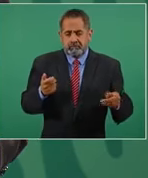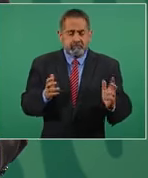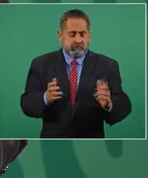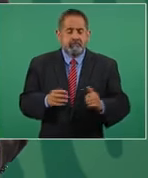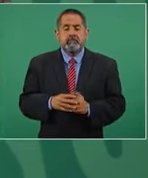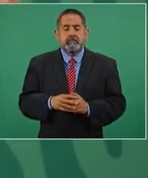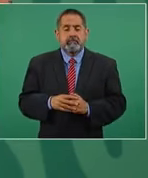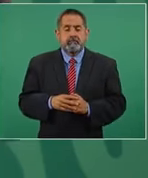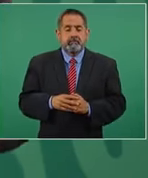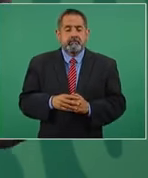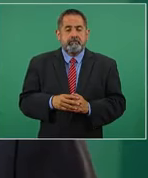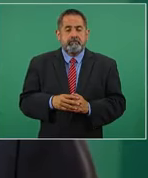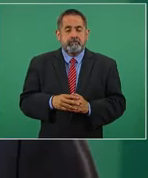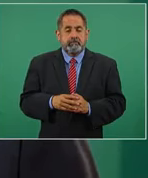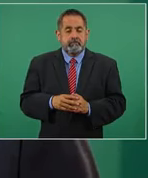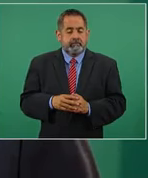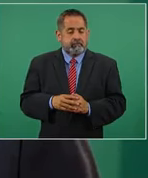Se